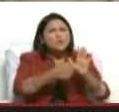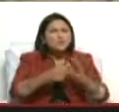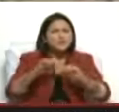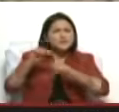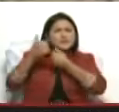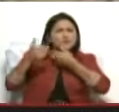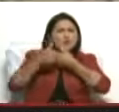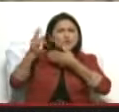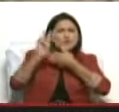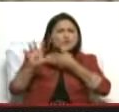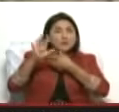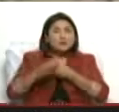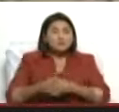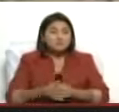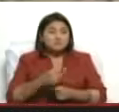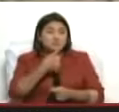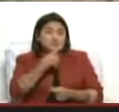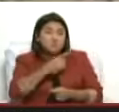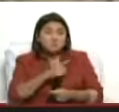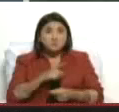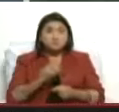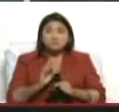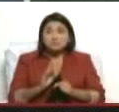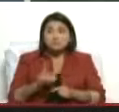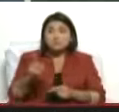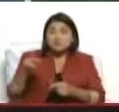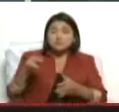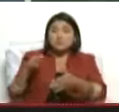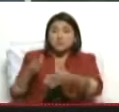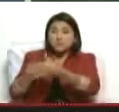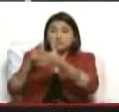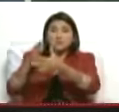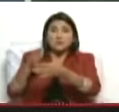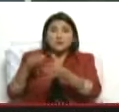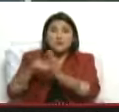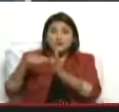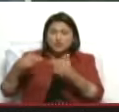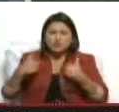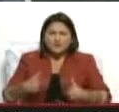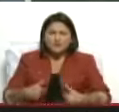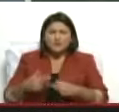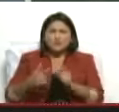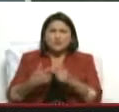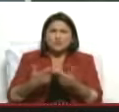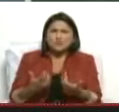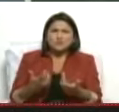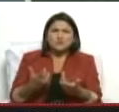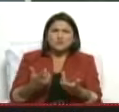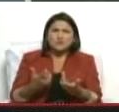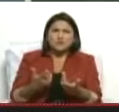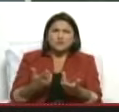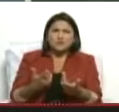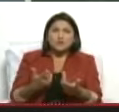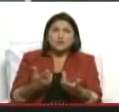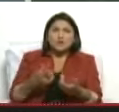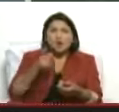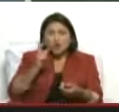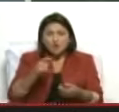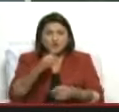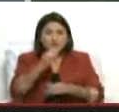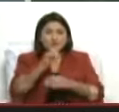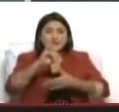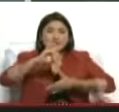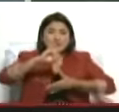venezolano las Ha calificado de violaciones masivas a los Derechos Humanos Cómo usted va públicamente ante la Corte Interamericana de Derechos